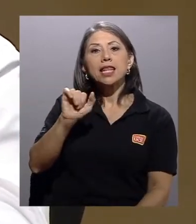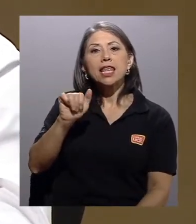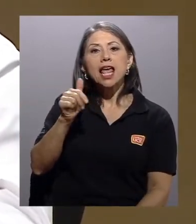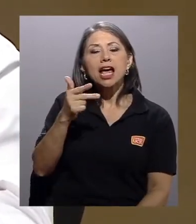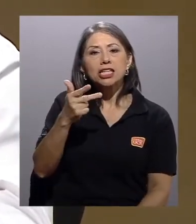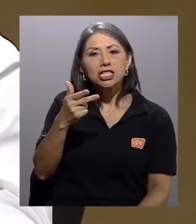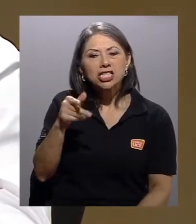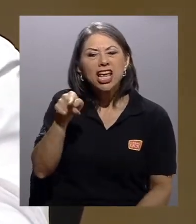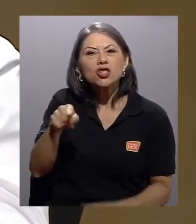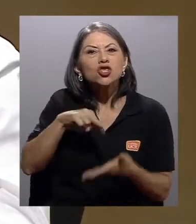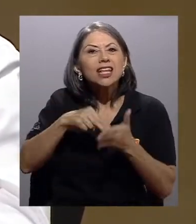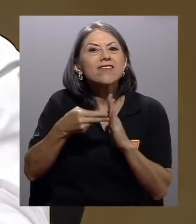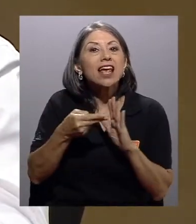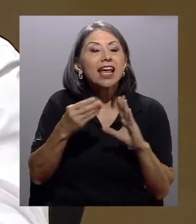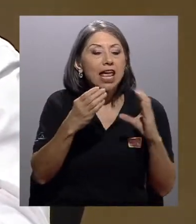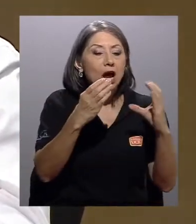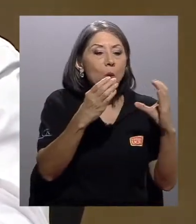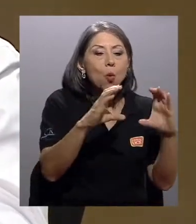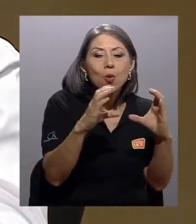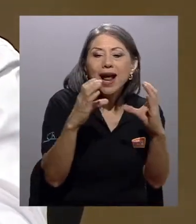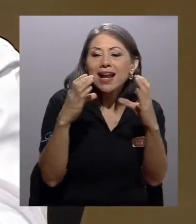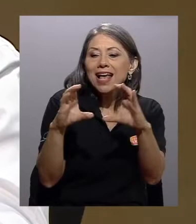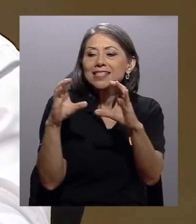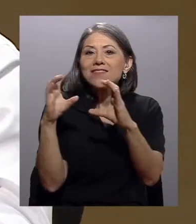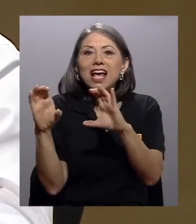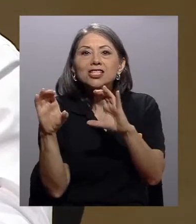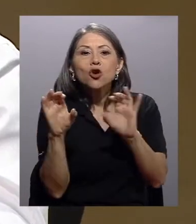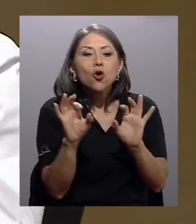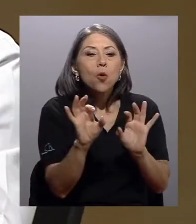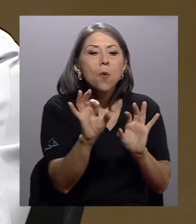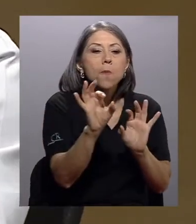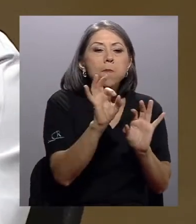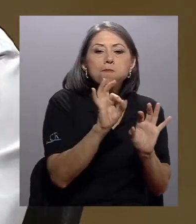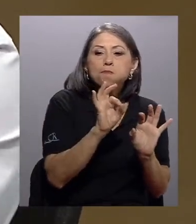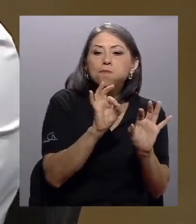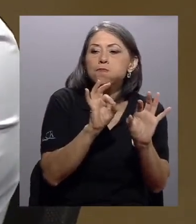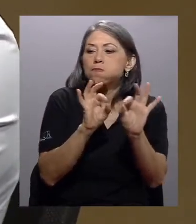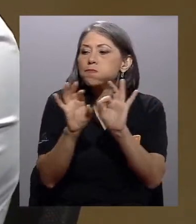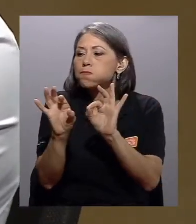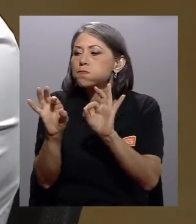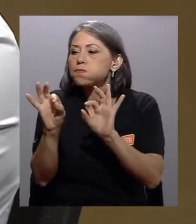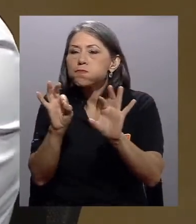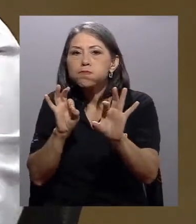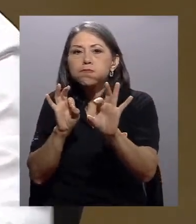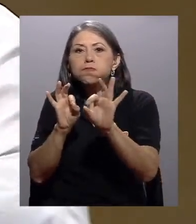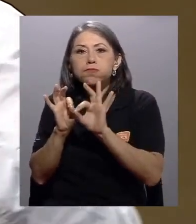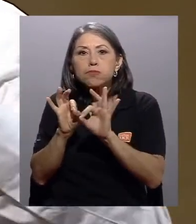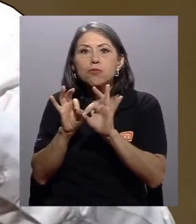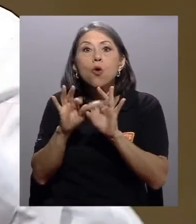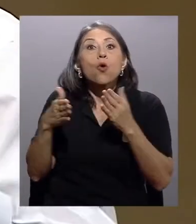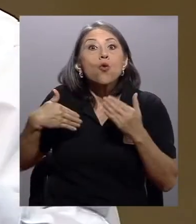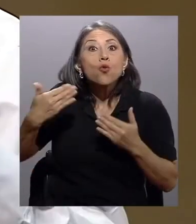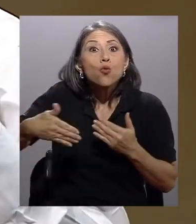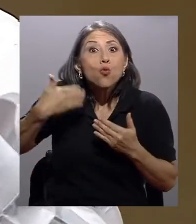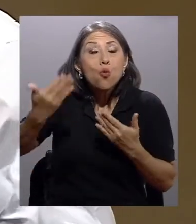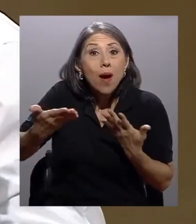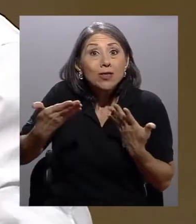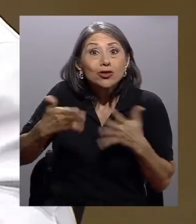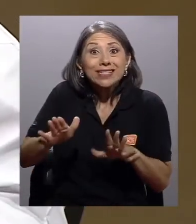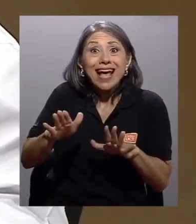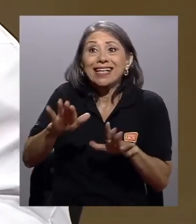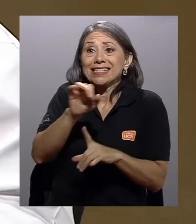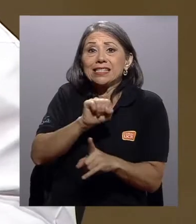refiero a una clasificación clínica que en estados de ultraemergencia, en estados donde ya